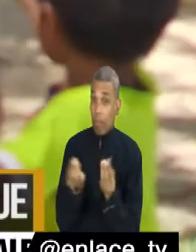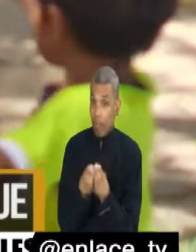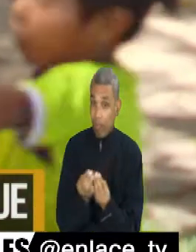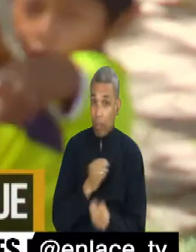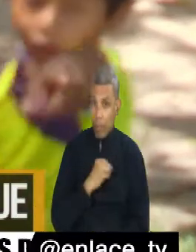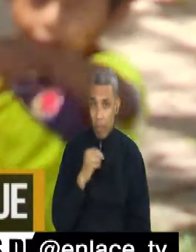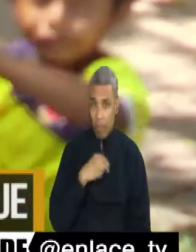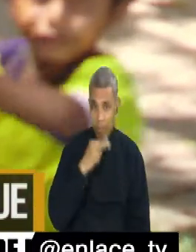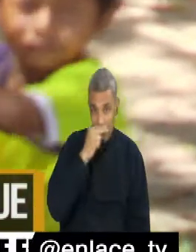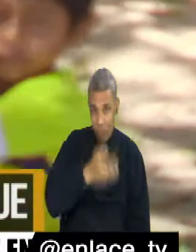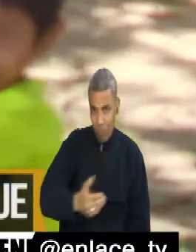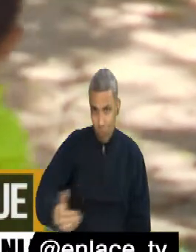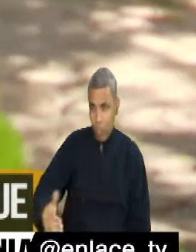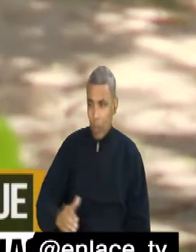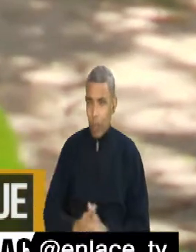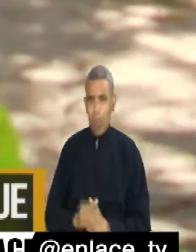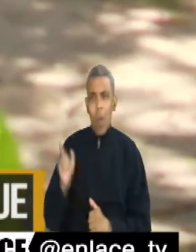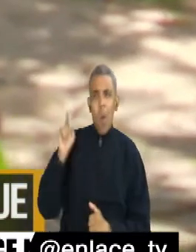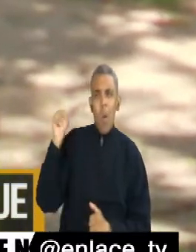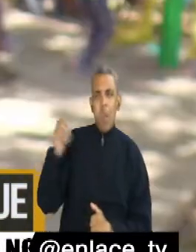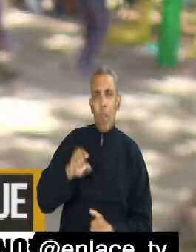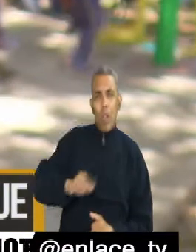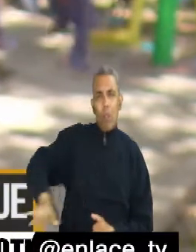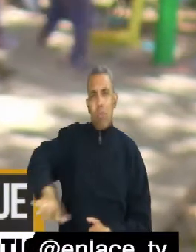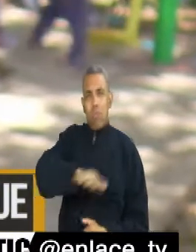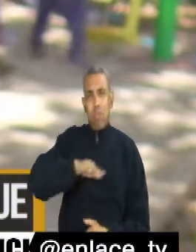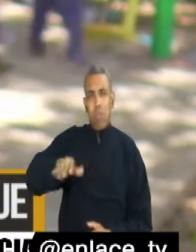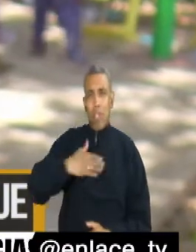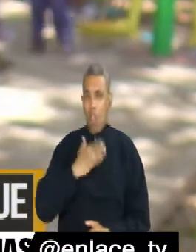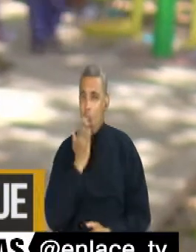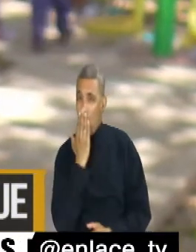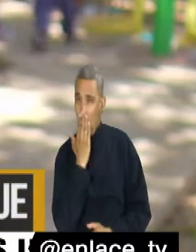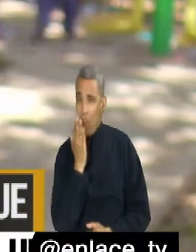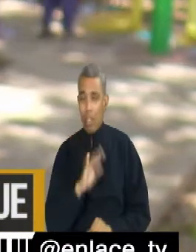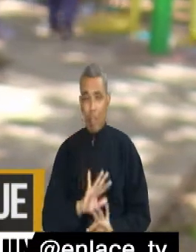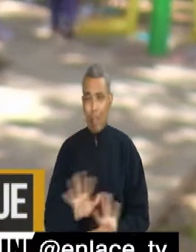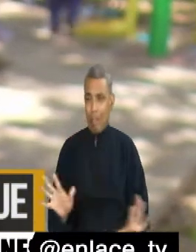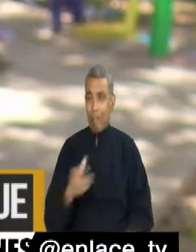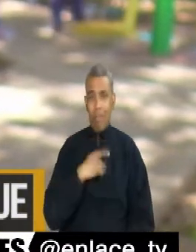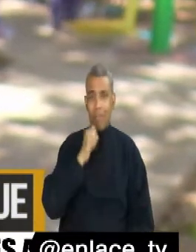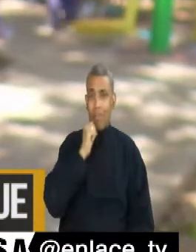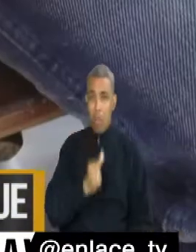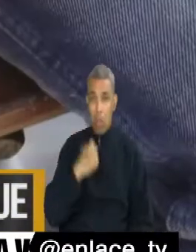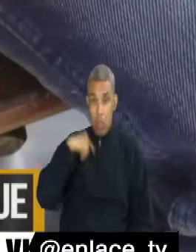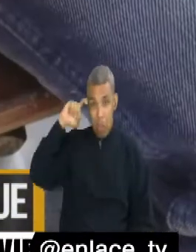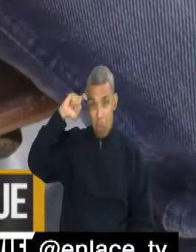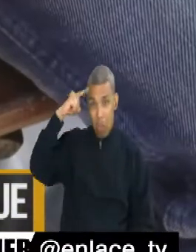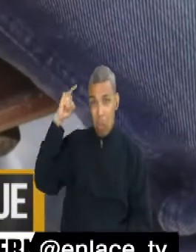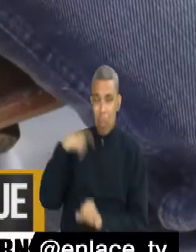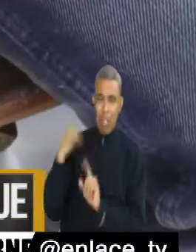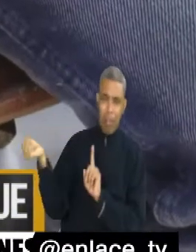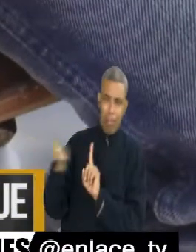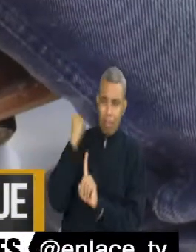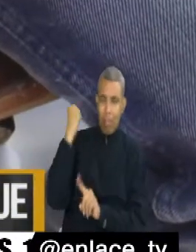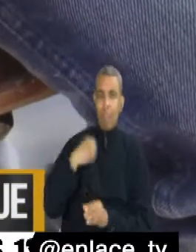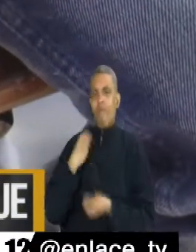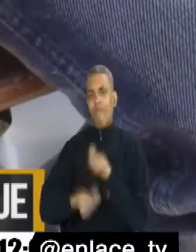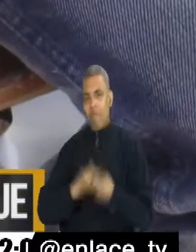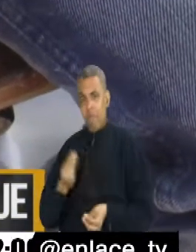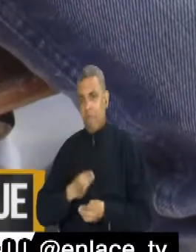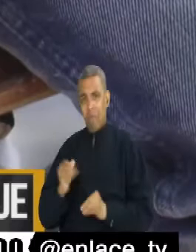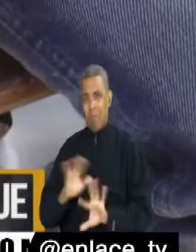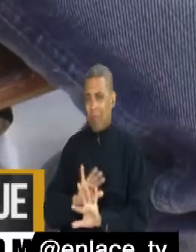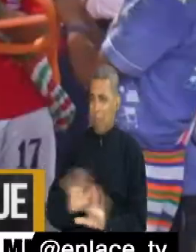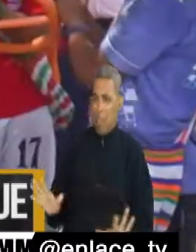malas condiciones de su territorio, la falta de vías de acceso, educación y sin que el gobierno les preste ayuda, decidieron salir de su